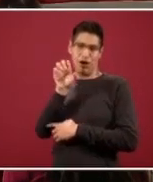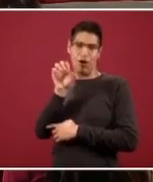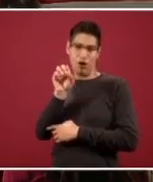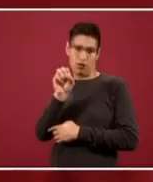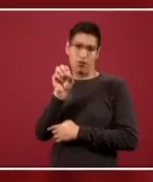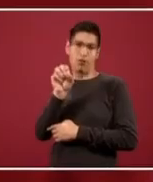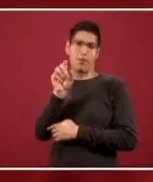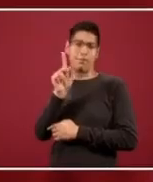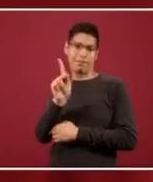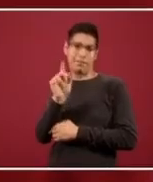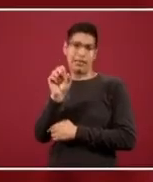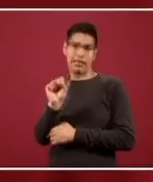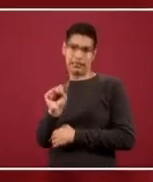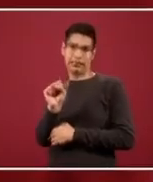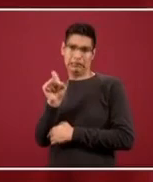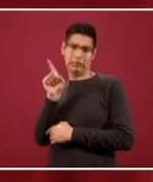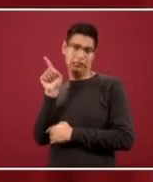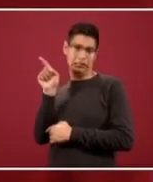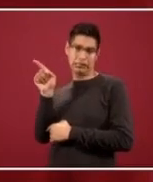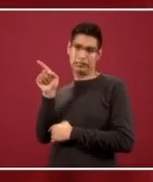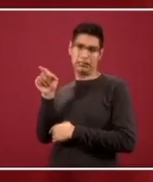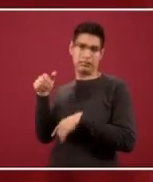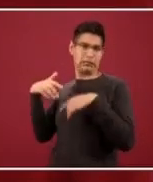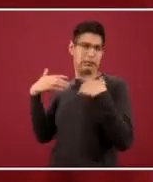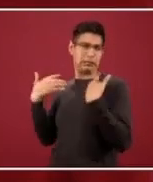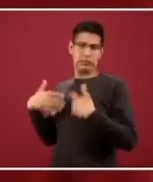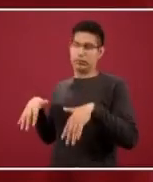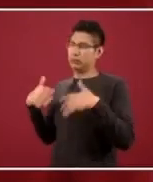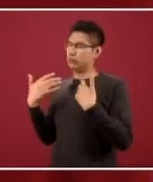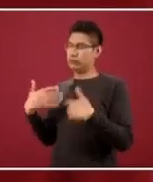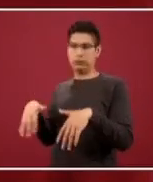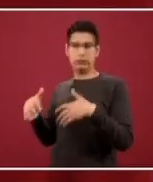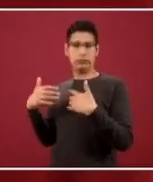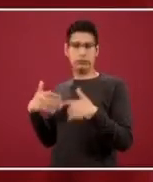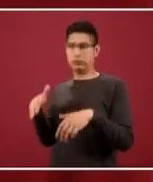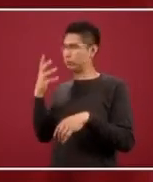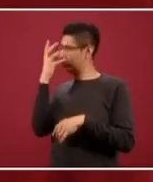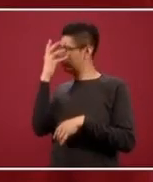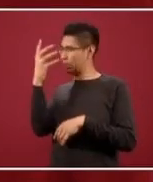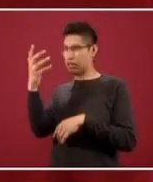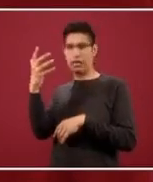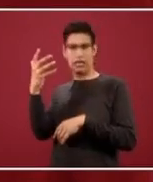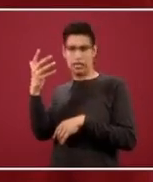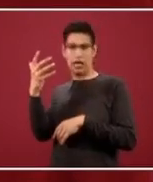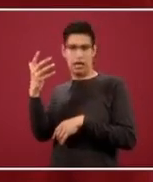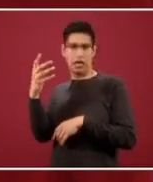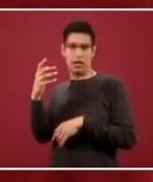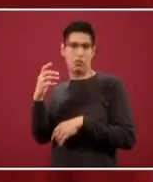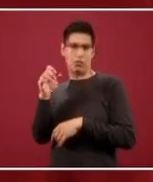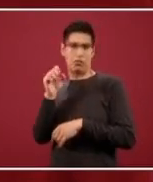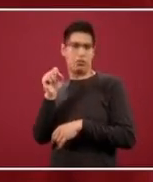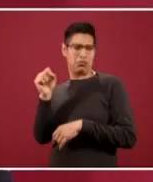una organización lo suficientemente seria, profesional y con